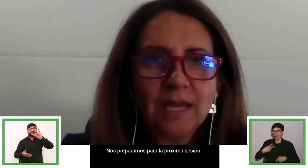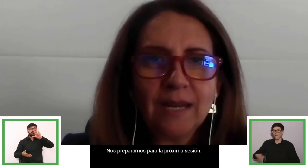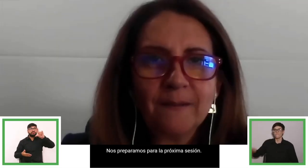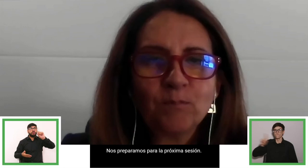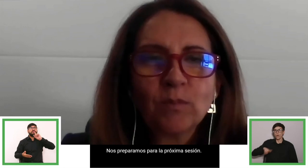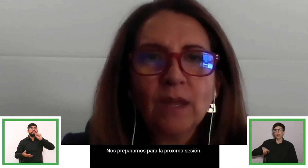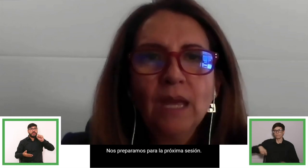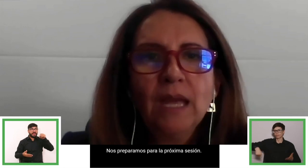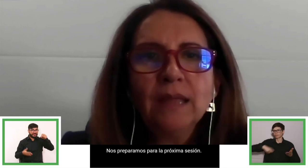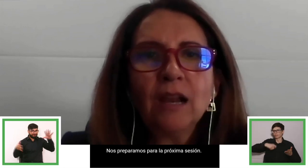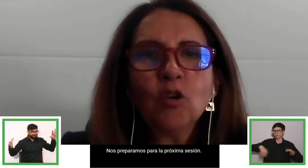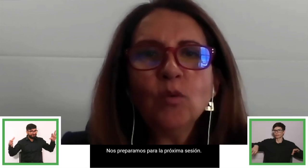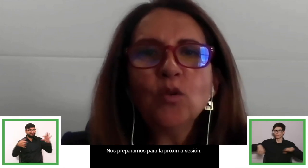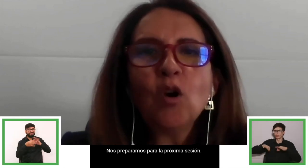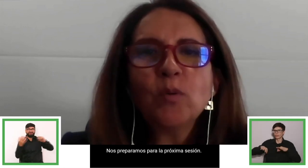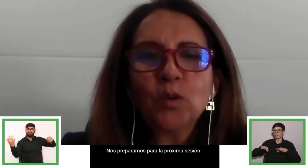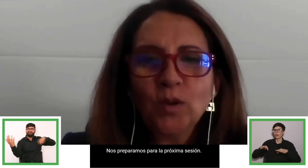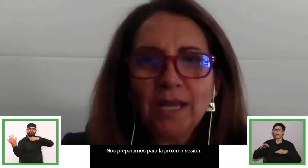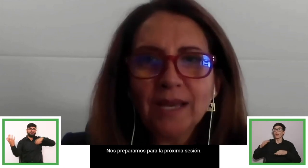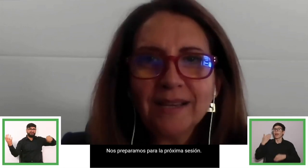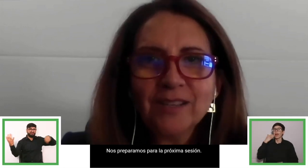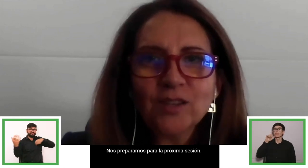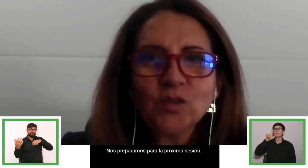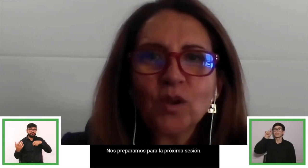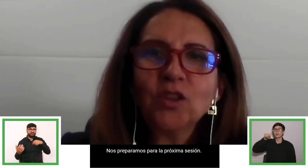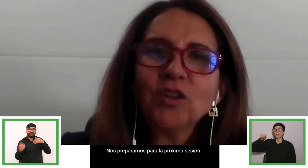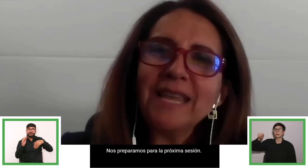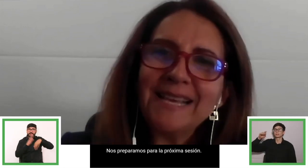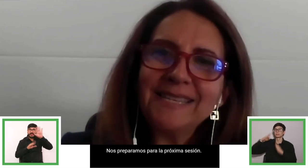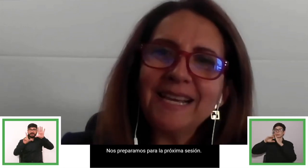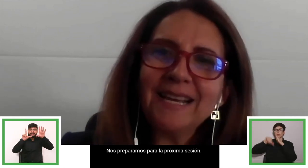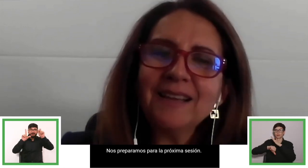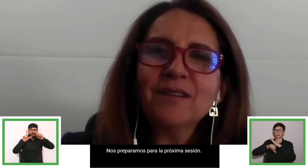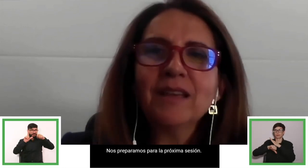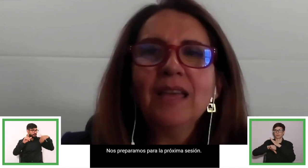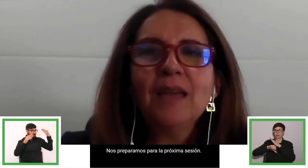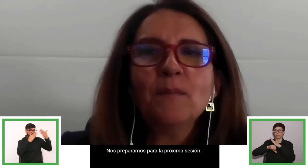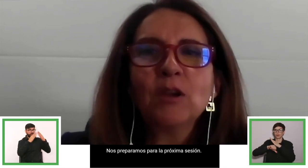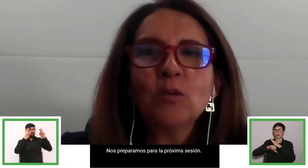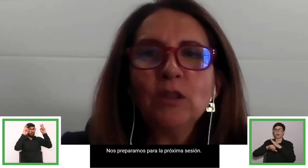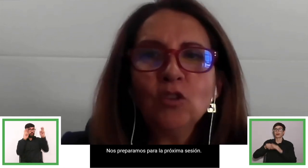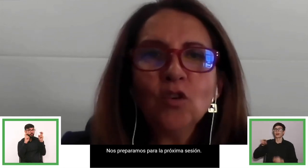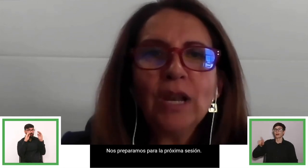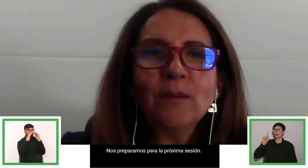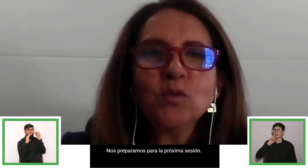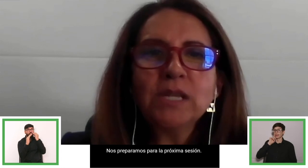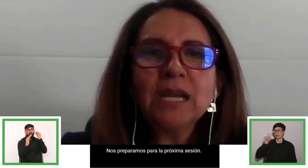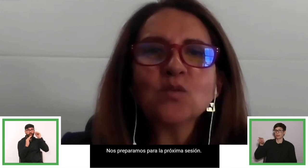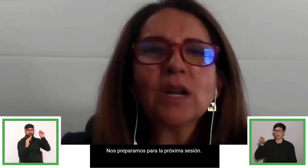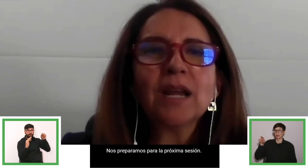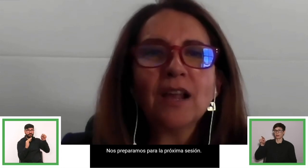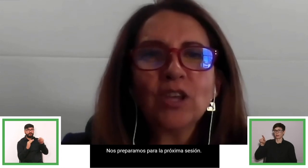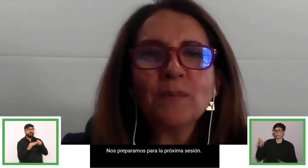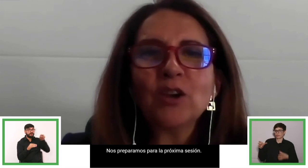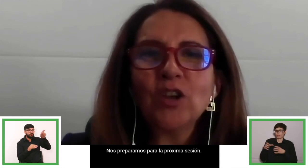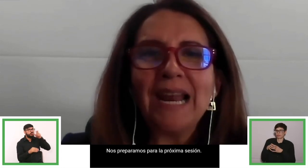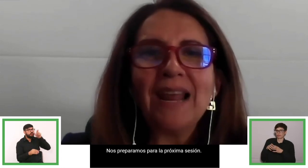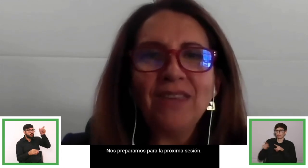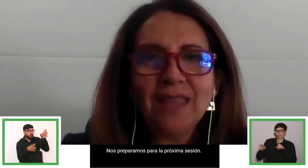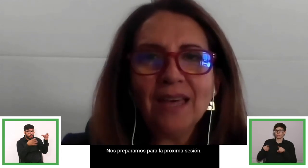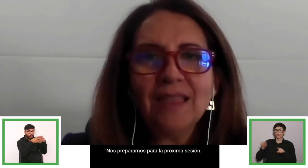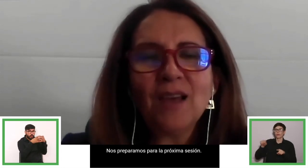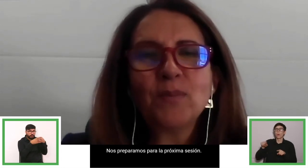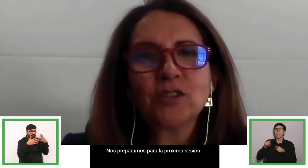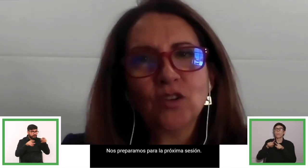de cuarentena. Tal como en una oportunidad, su gestora Jessica me comentó, la música es un regalo que mejora